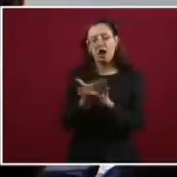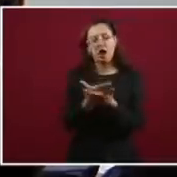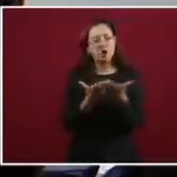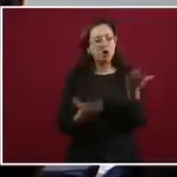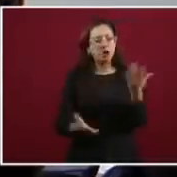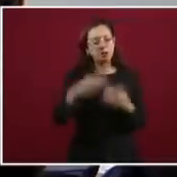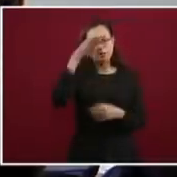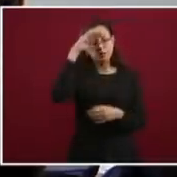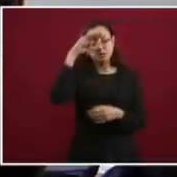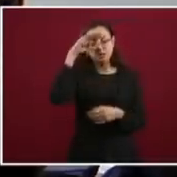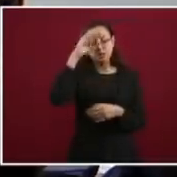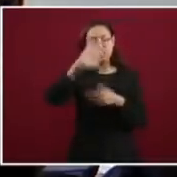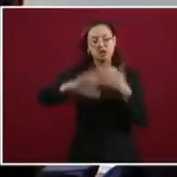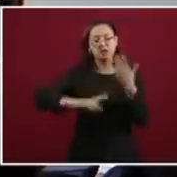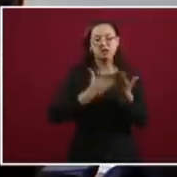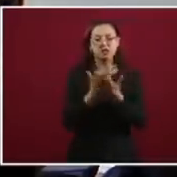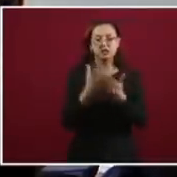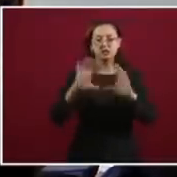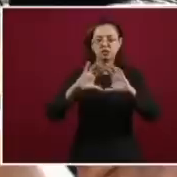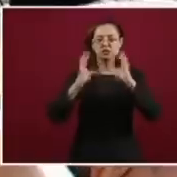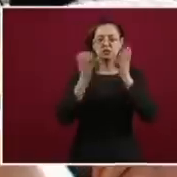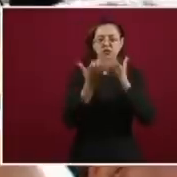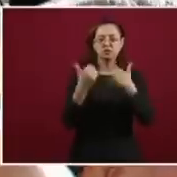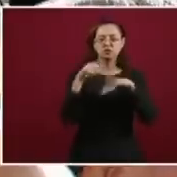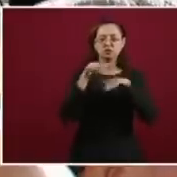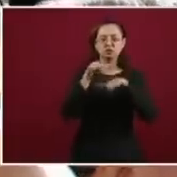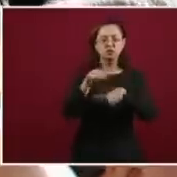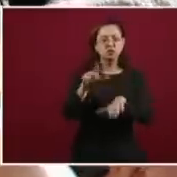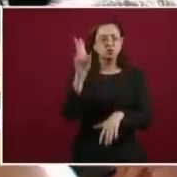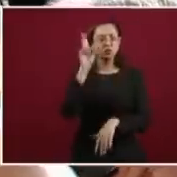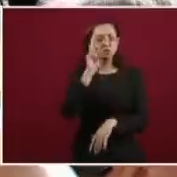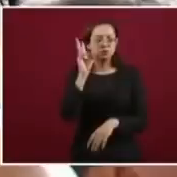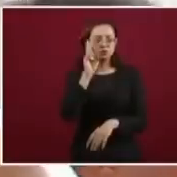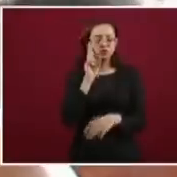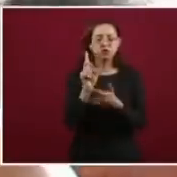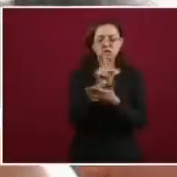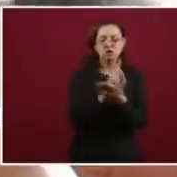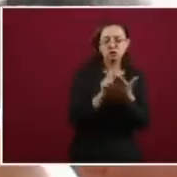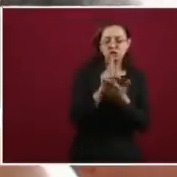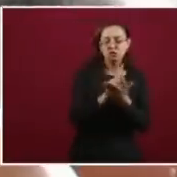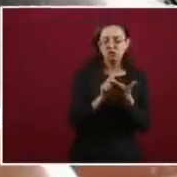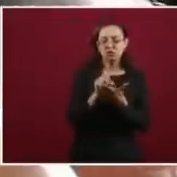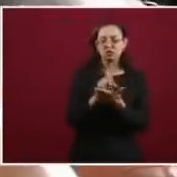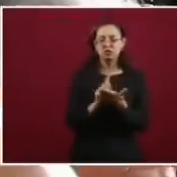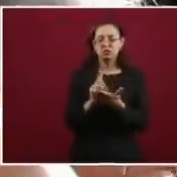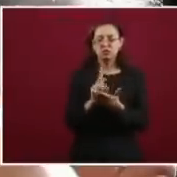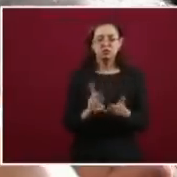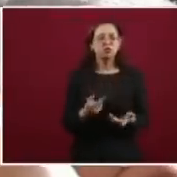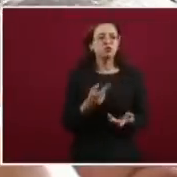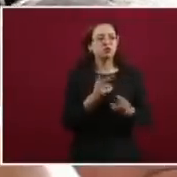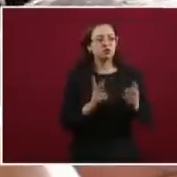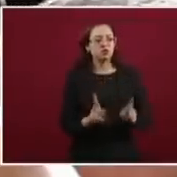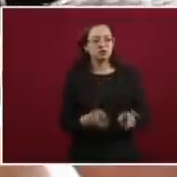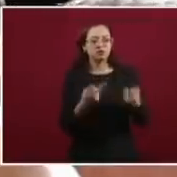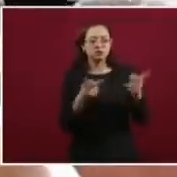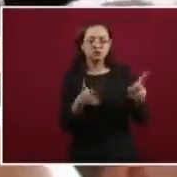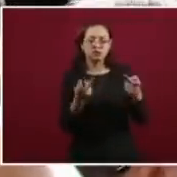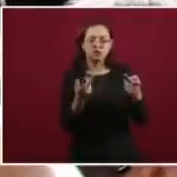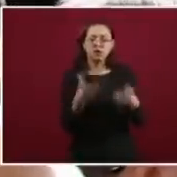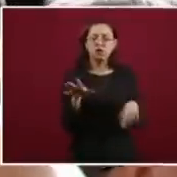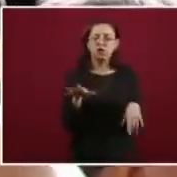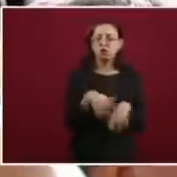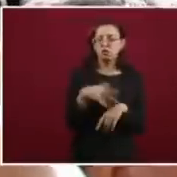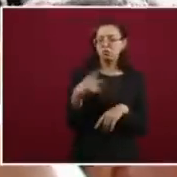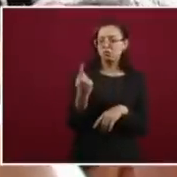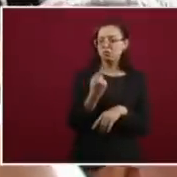iniciativa global sobre adicciones y narcotráfico porque el problema no se puede atender solo dentro